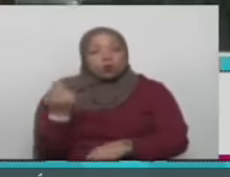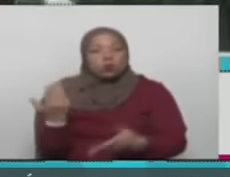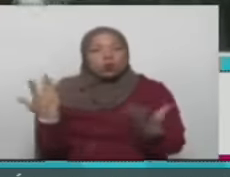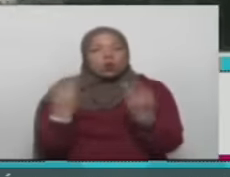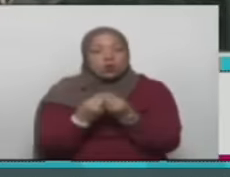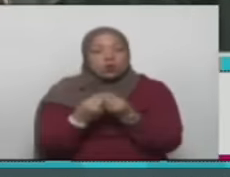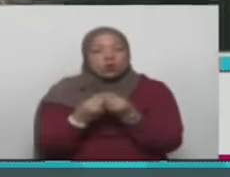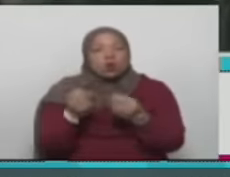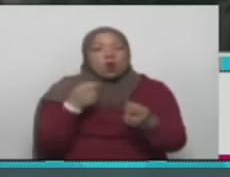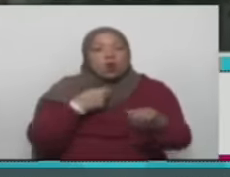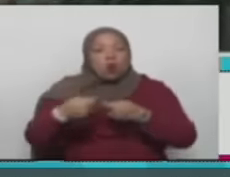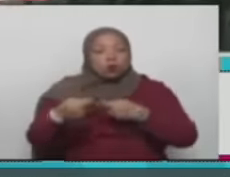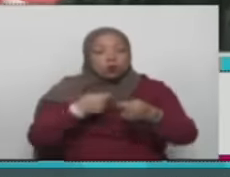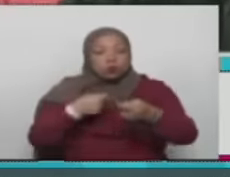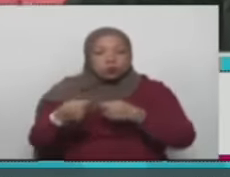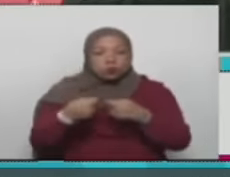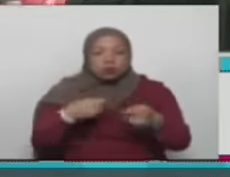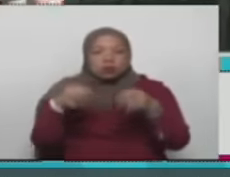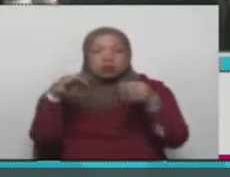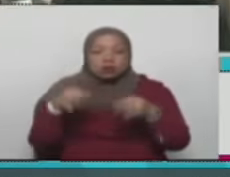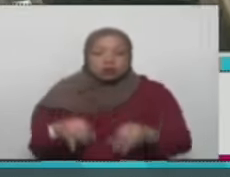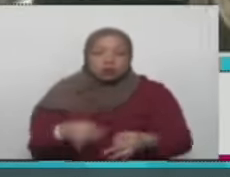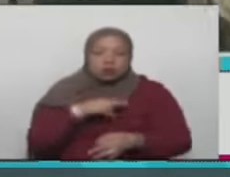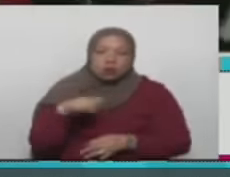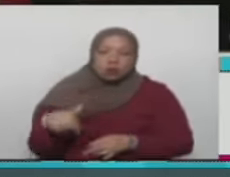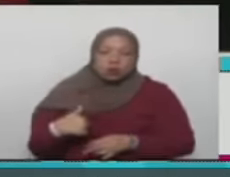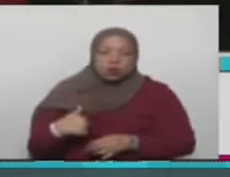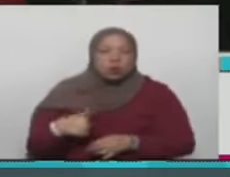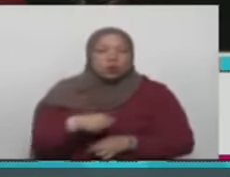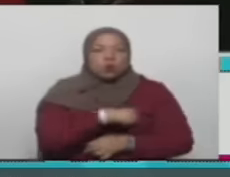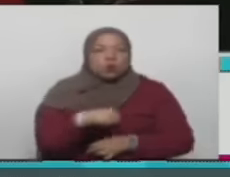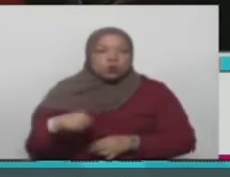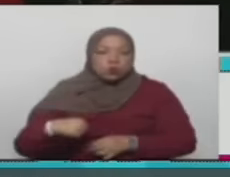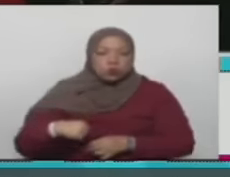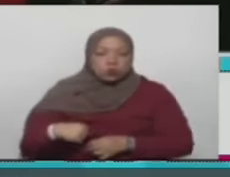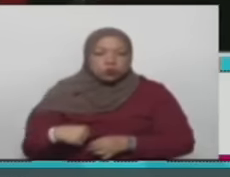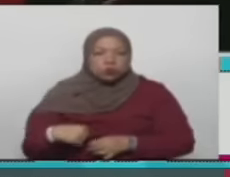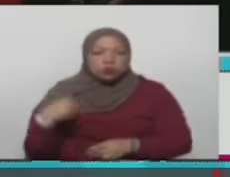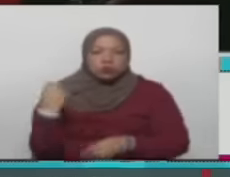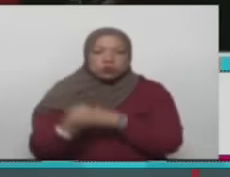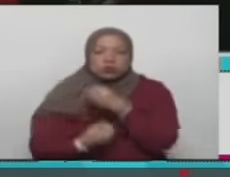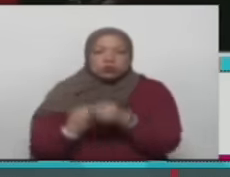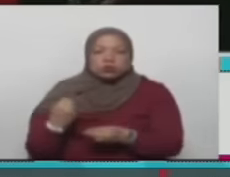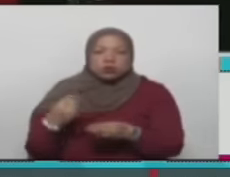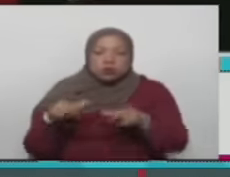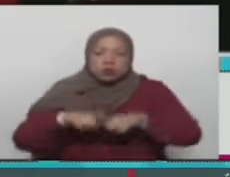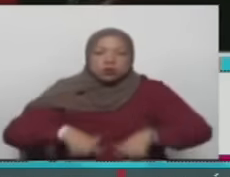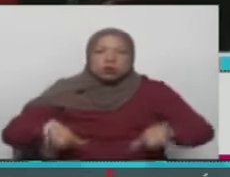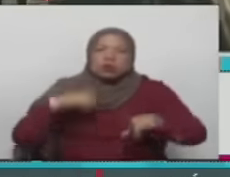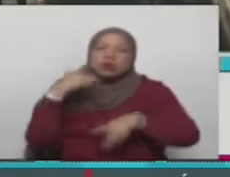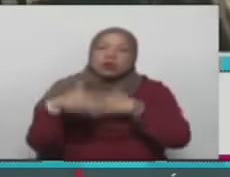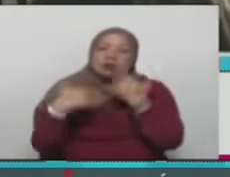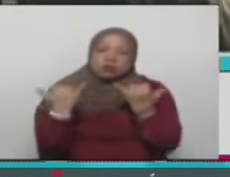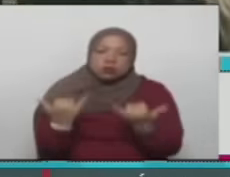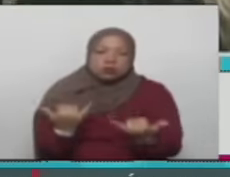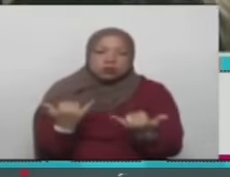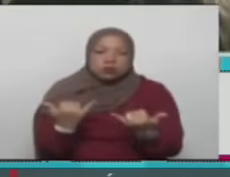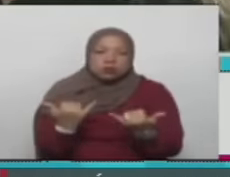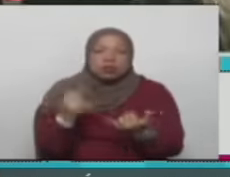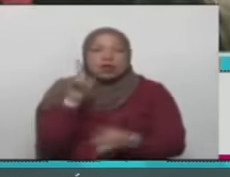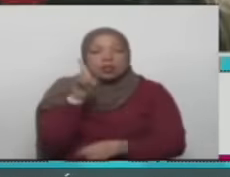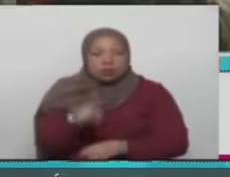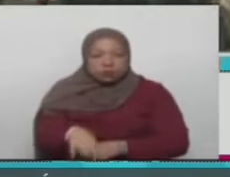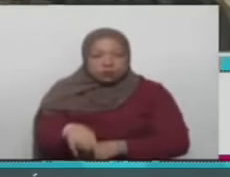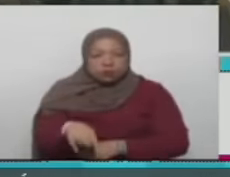recursos de control constitucional no son solo a lo que se refiere la Sala Constitucional, sino